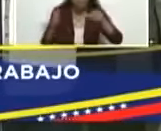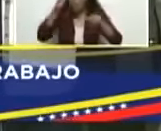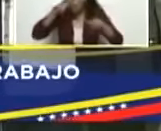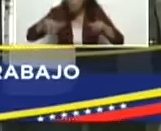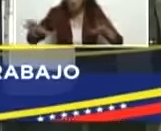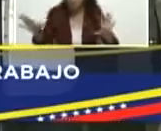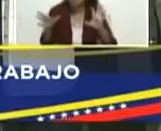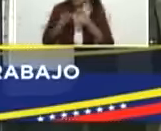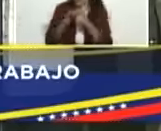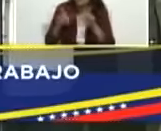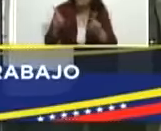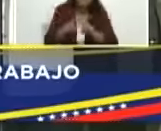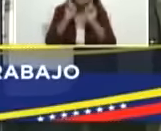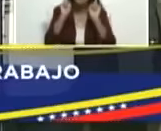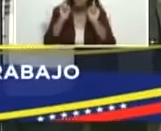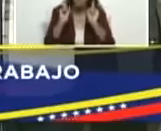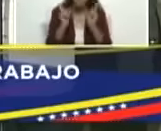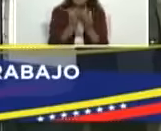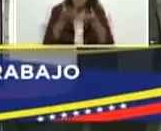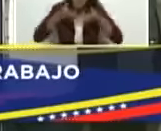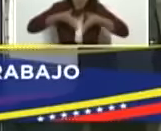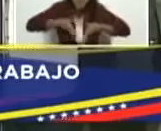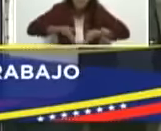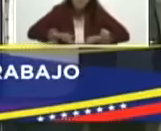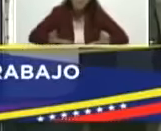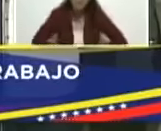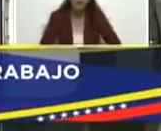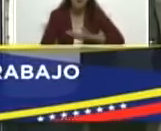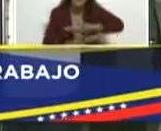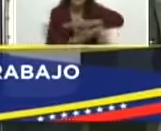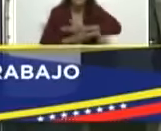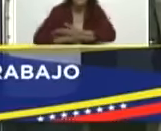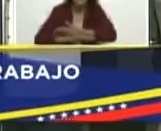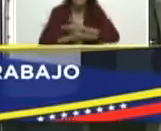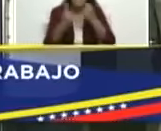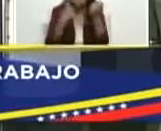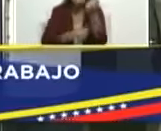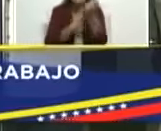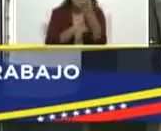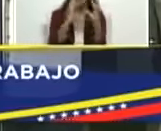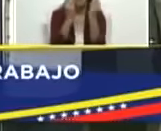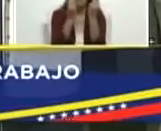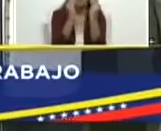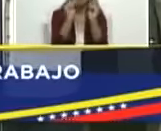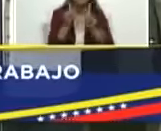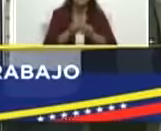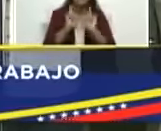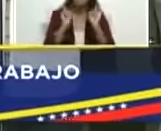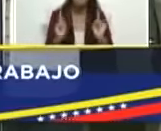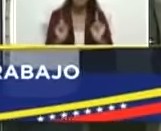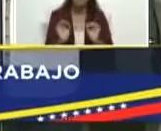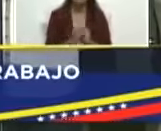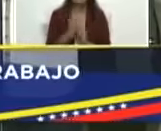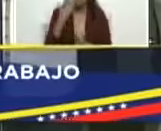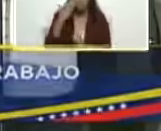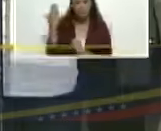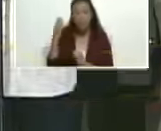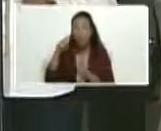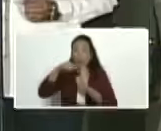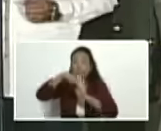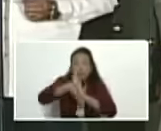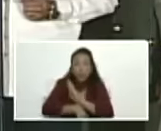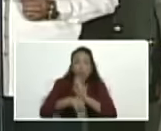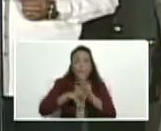hermanos siameses, como se ha dicho tantas veces en nuestra historia. Y que debemos profundizar en